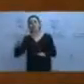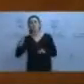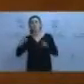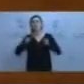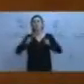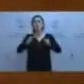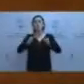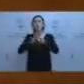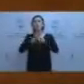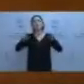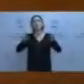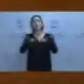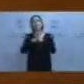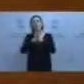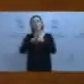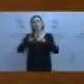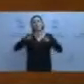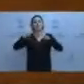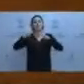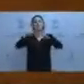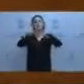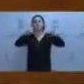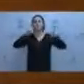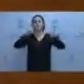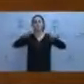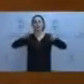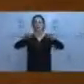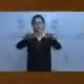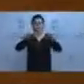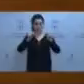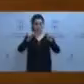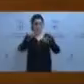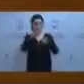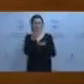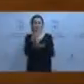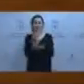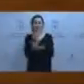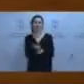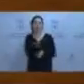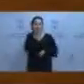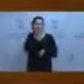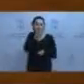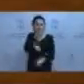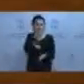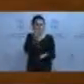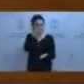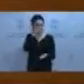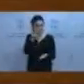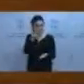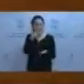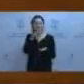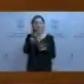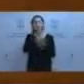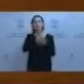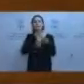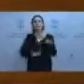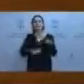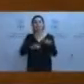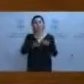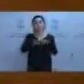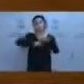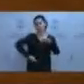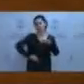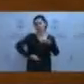Regional, que es a mí lo que me gusta hablar, de datos, es lo que me gusta. Coloca Asturias en el último puesto del